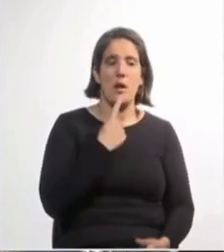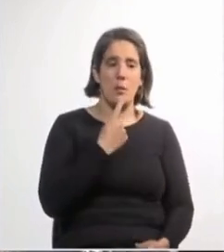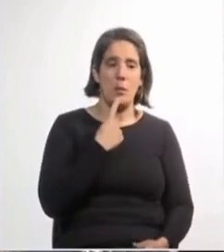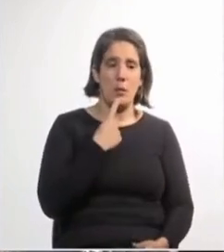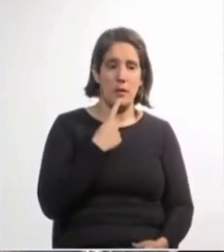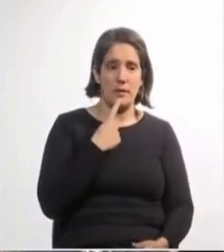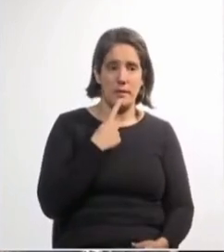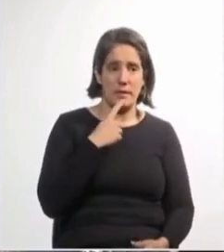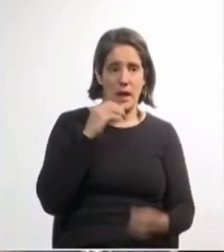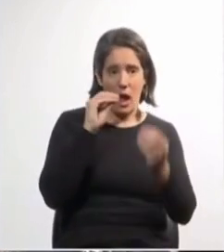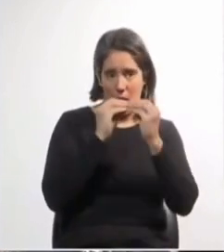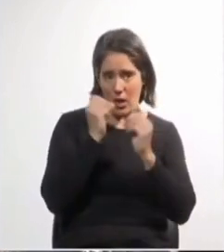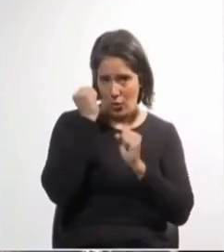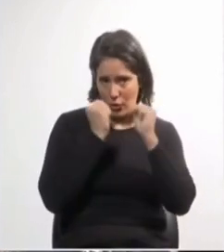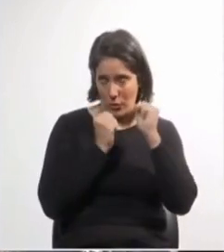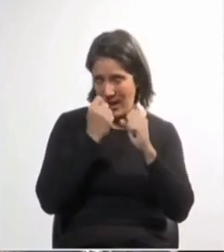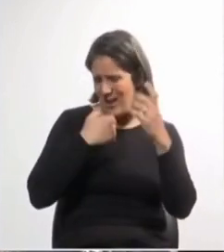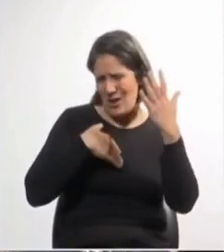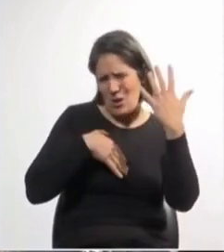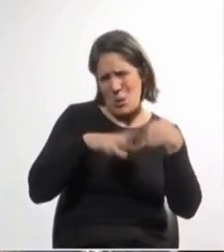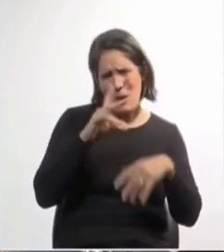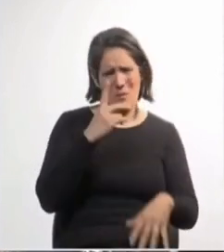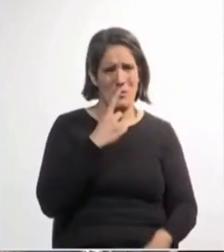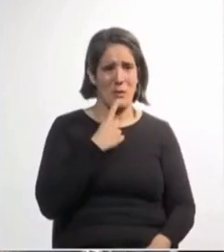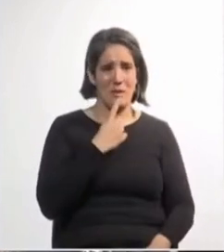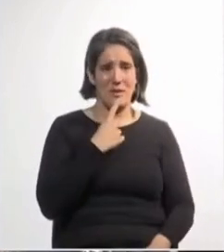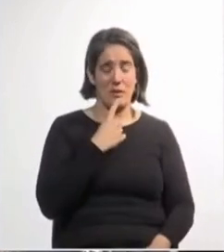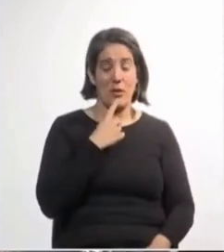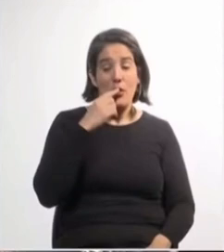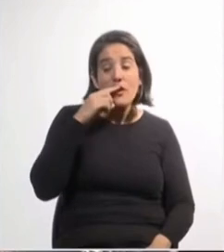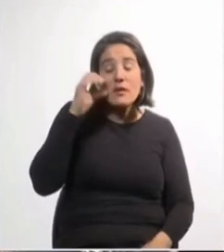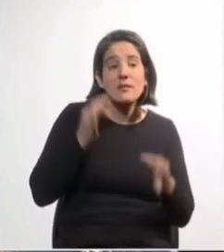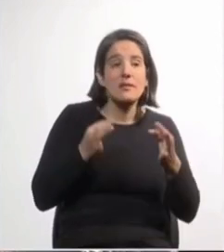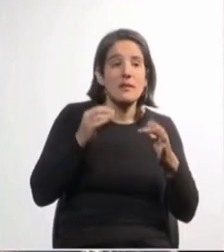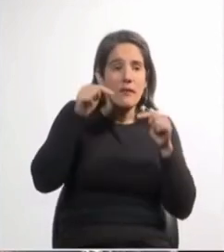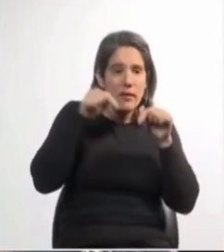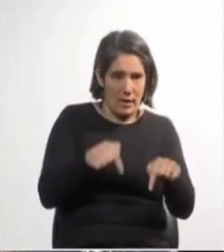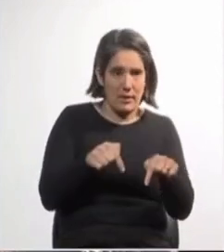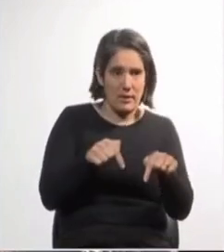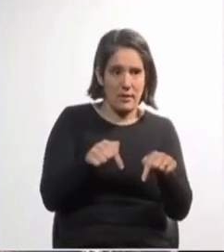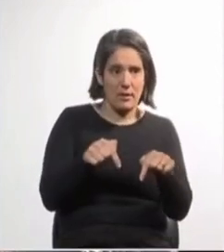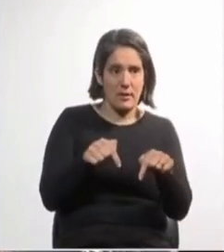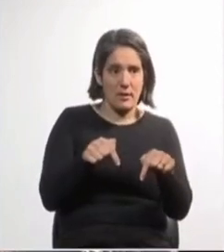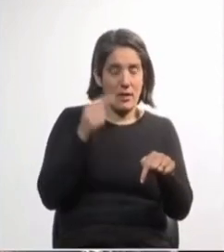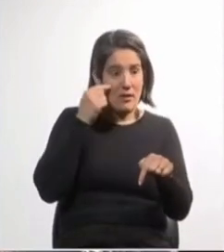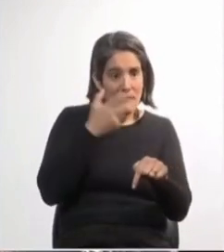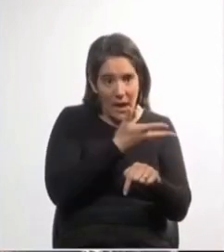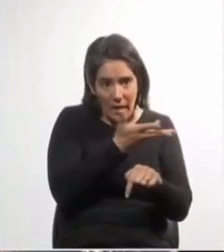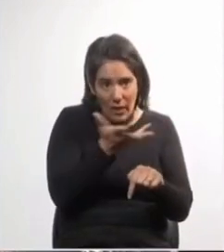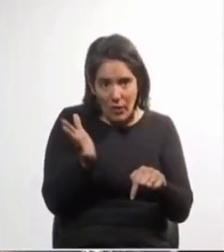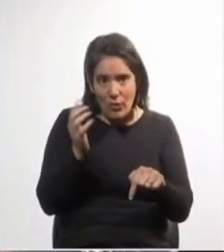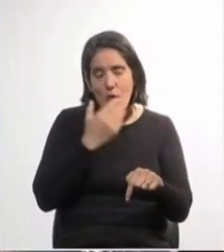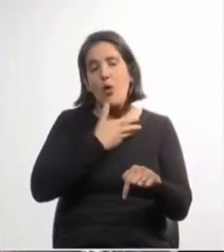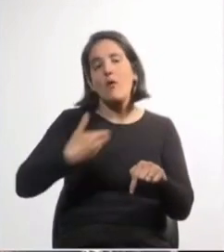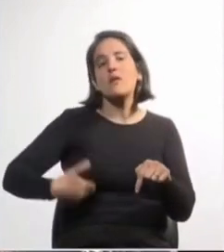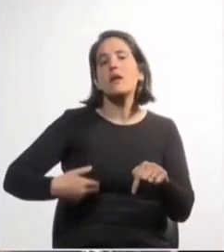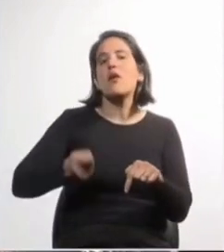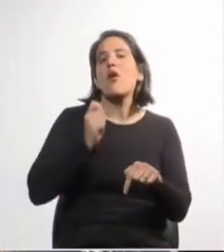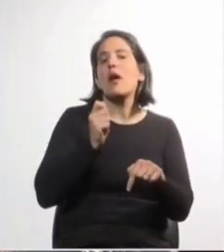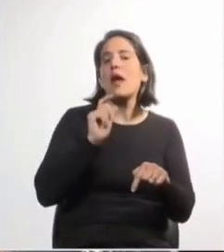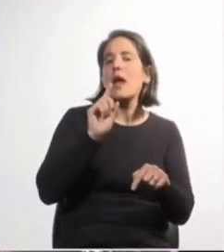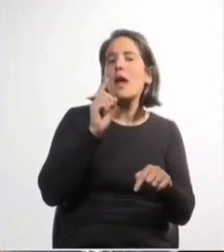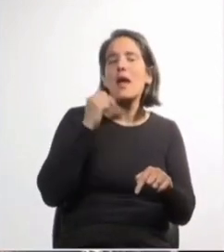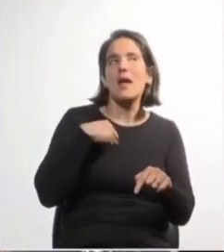más político que un gobierno debe manejar. Y es cierto que allí es donde se expresa que un gobierno debe